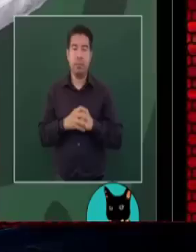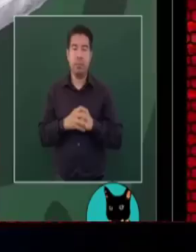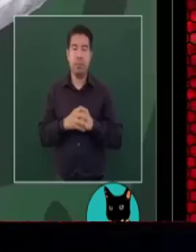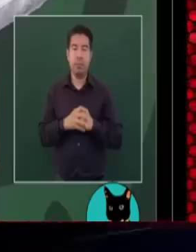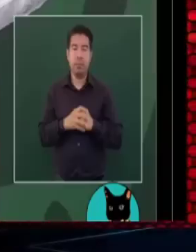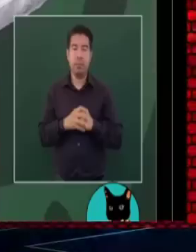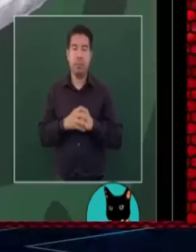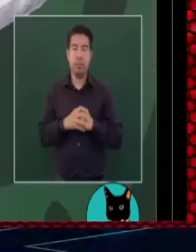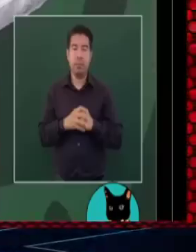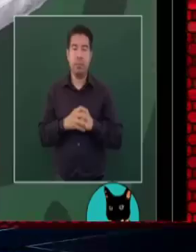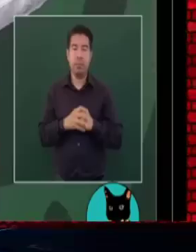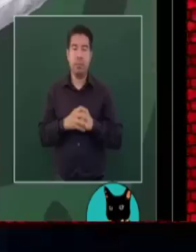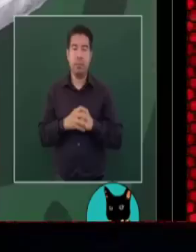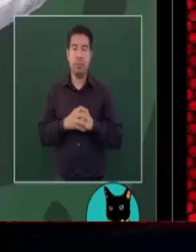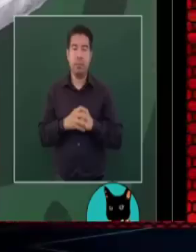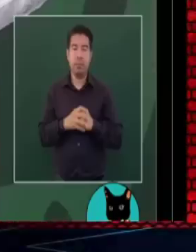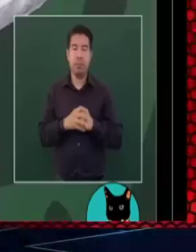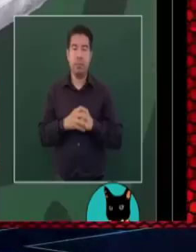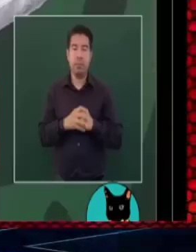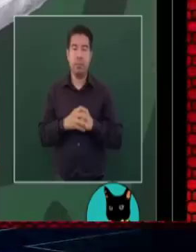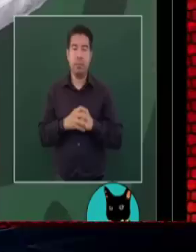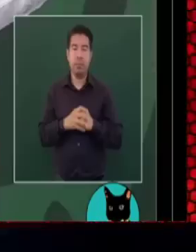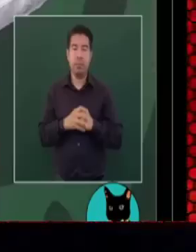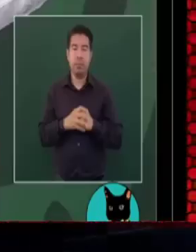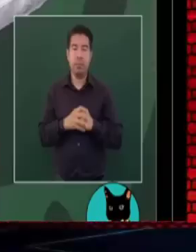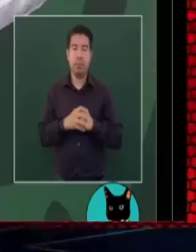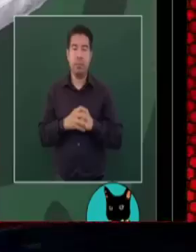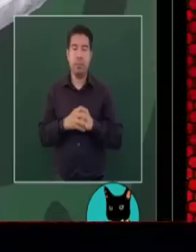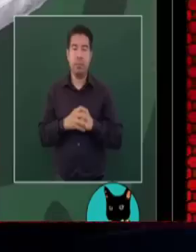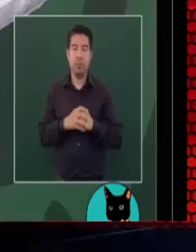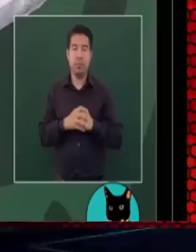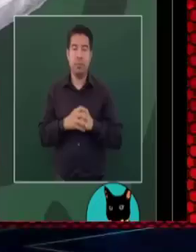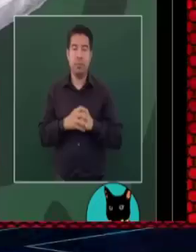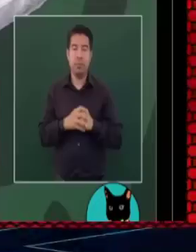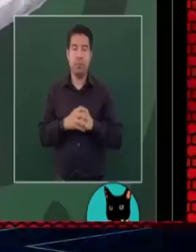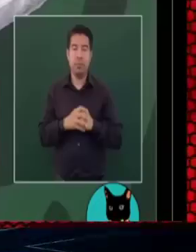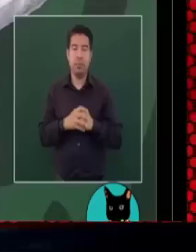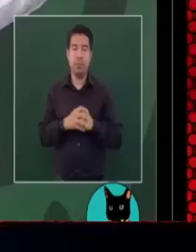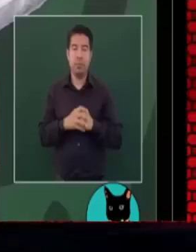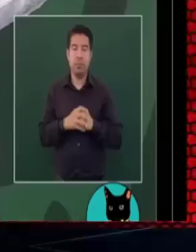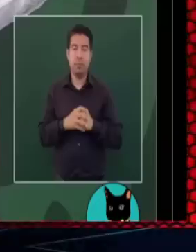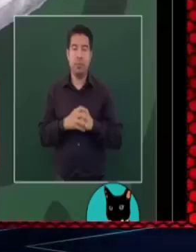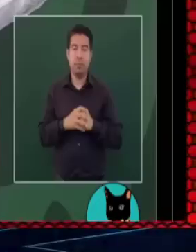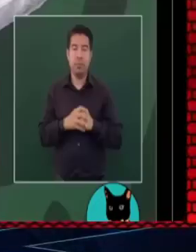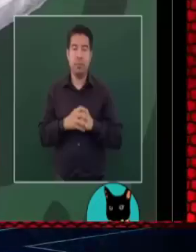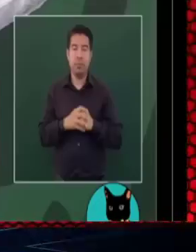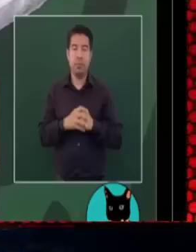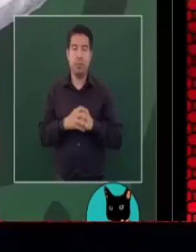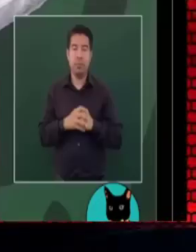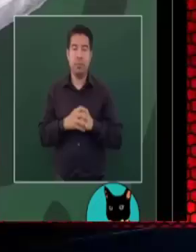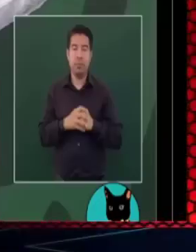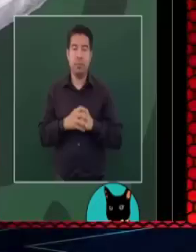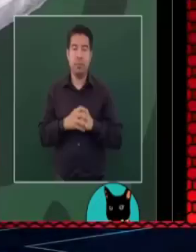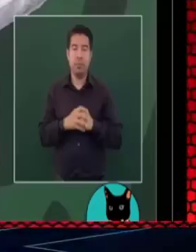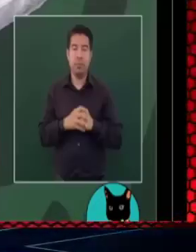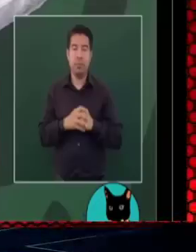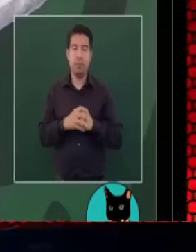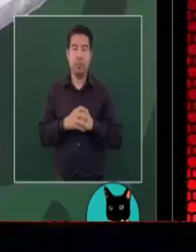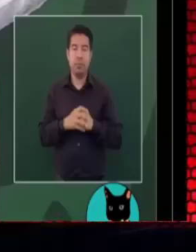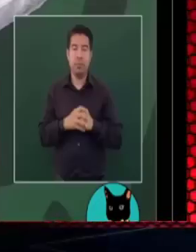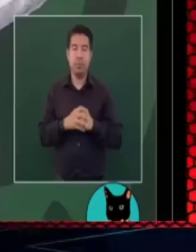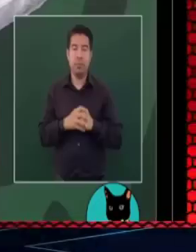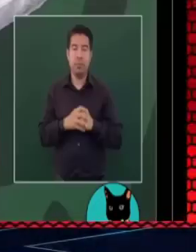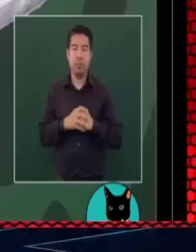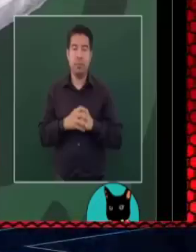poderosísima para lograr el plan C, que es obtener mayoría calificada en la Cámara de Diputados, en la Cámara de Senadores y obviamente